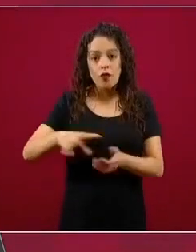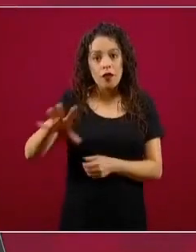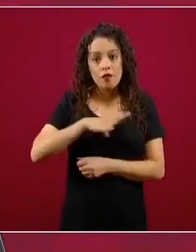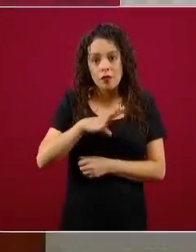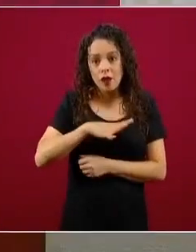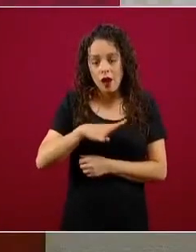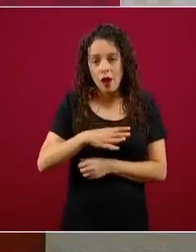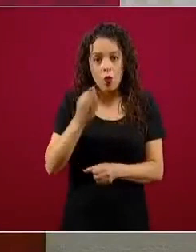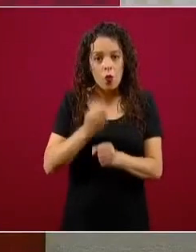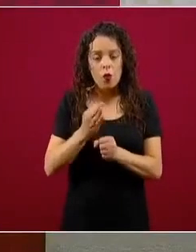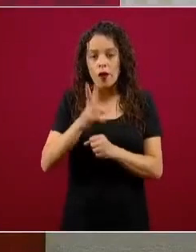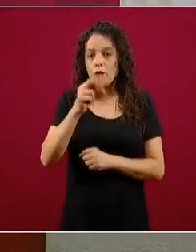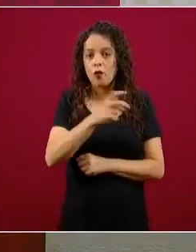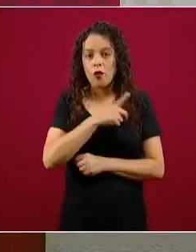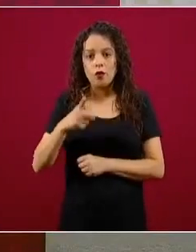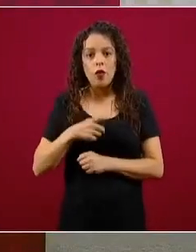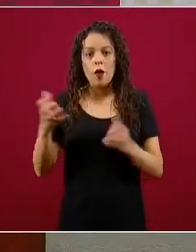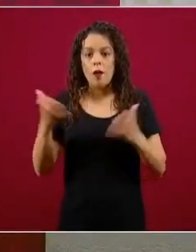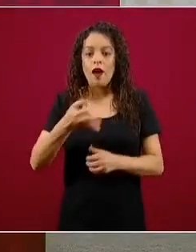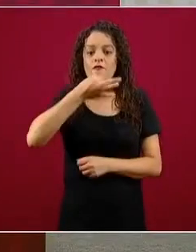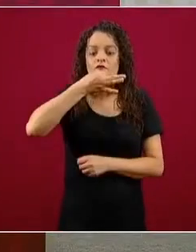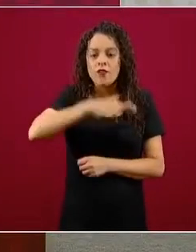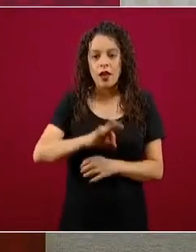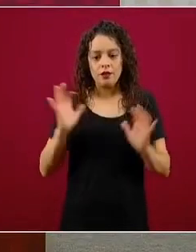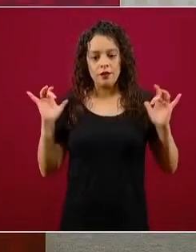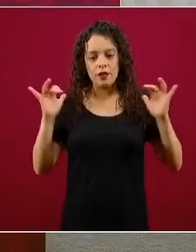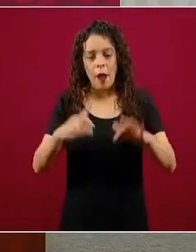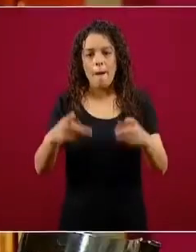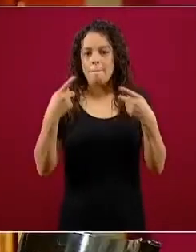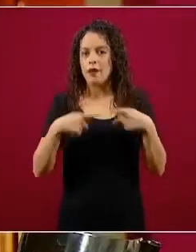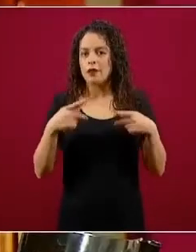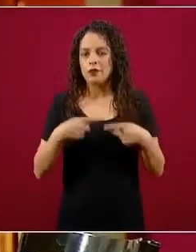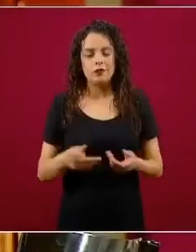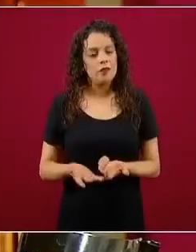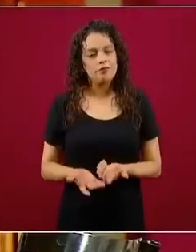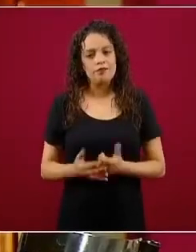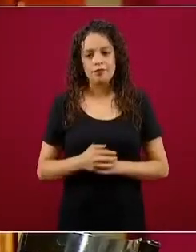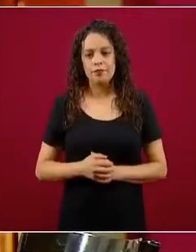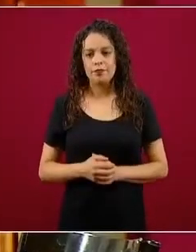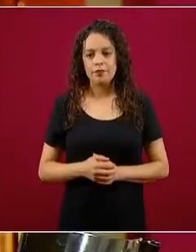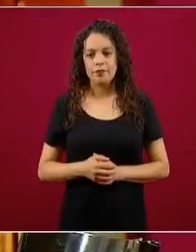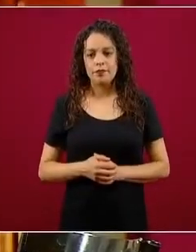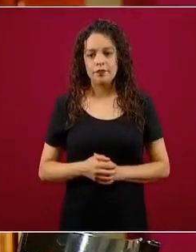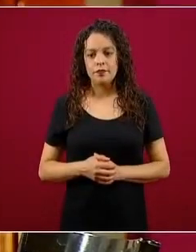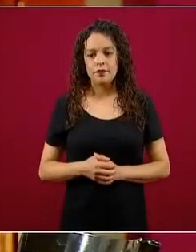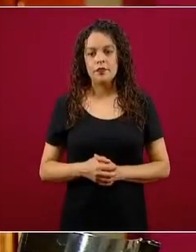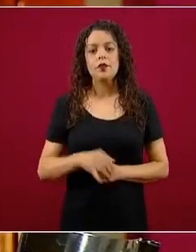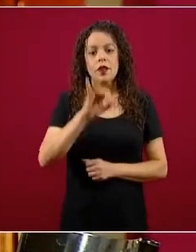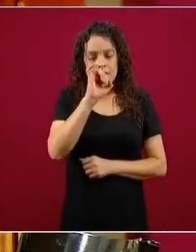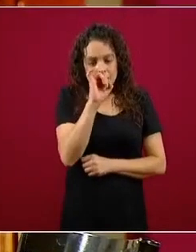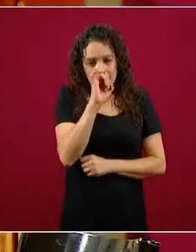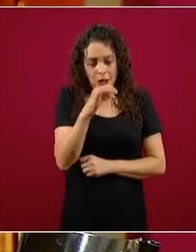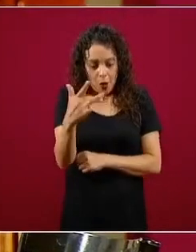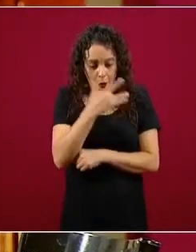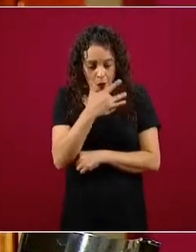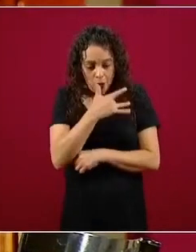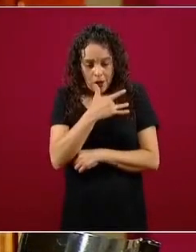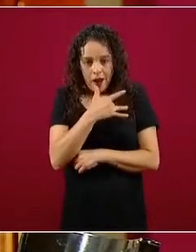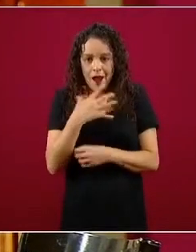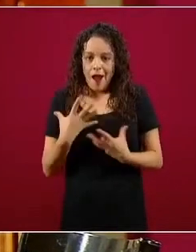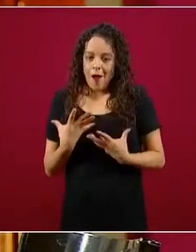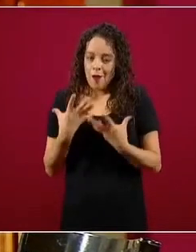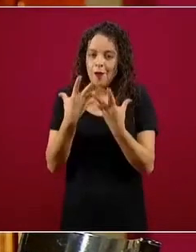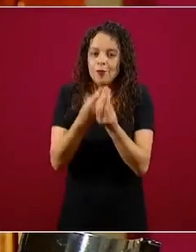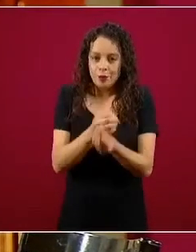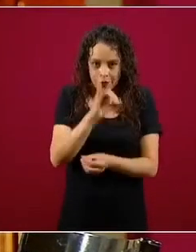realizar fiestas, congregaciones. Estén cercanos y cercanas emocionalmente de